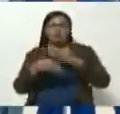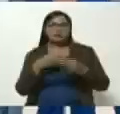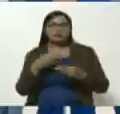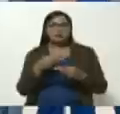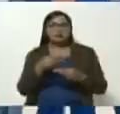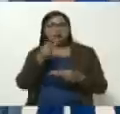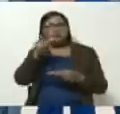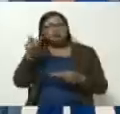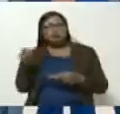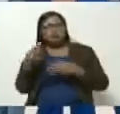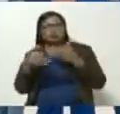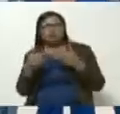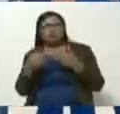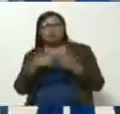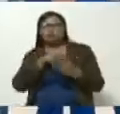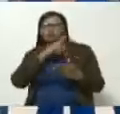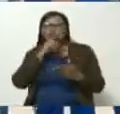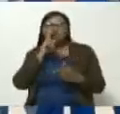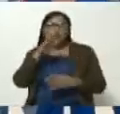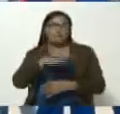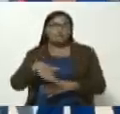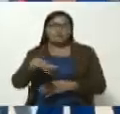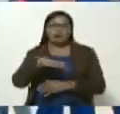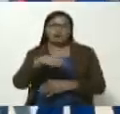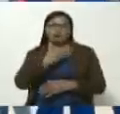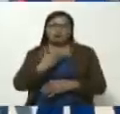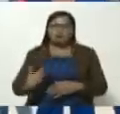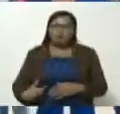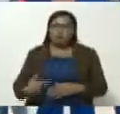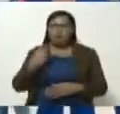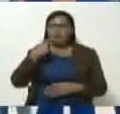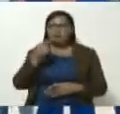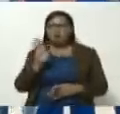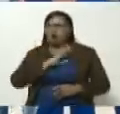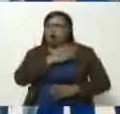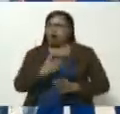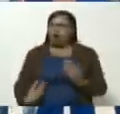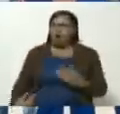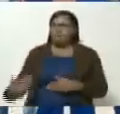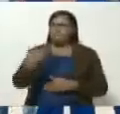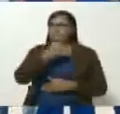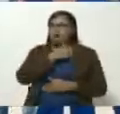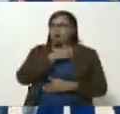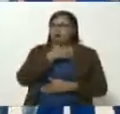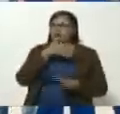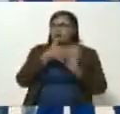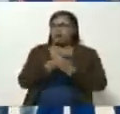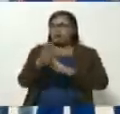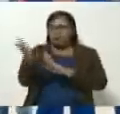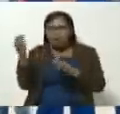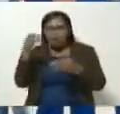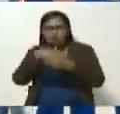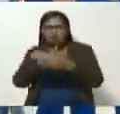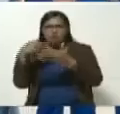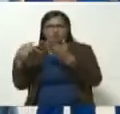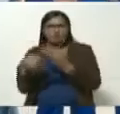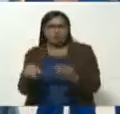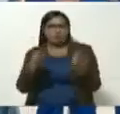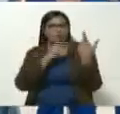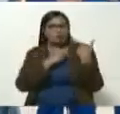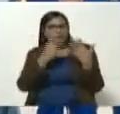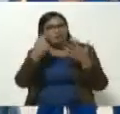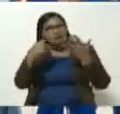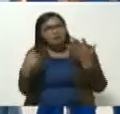persona que se llame en una plaza presidente y, como se llamó presidente de una plaza, tomen posiciones